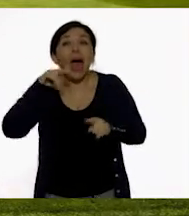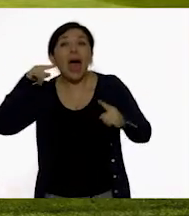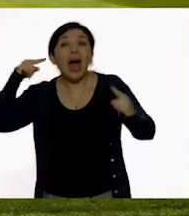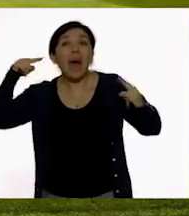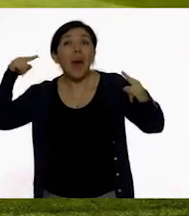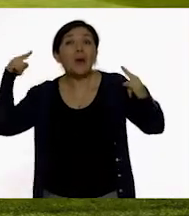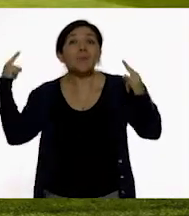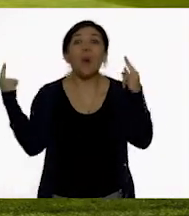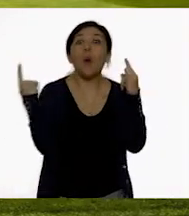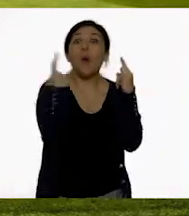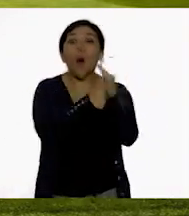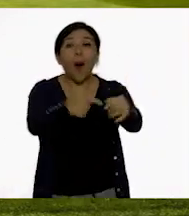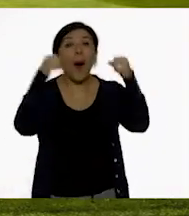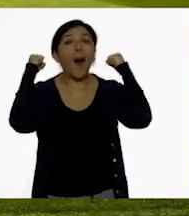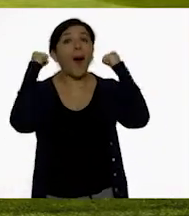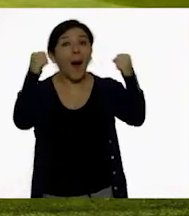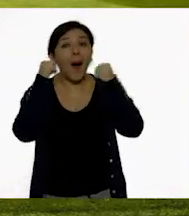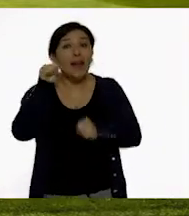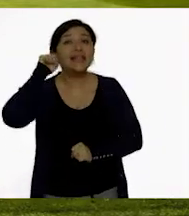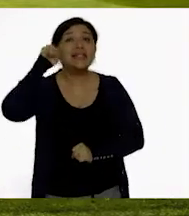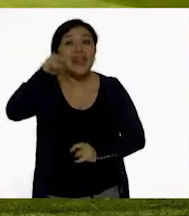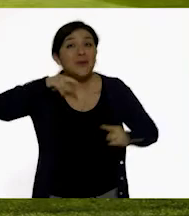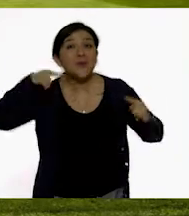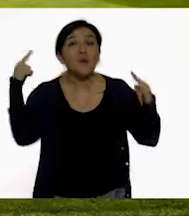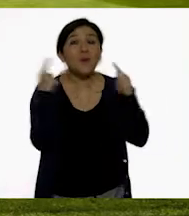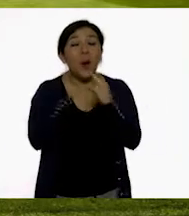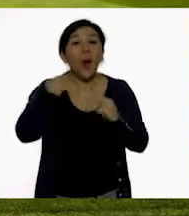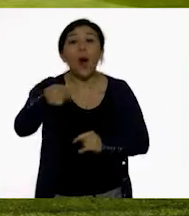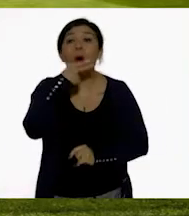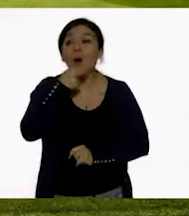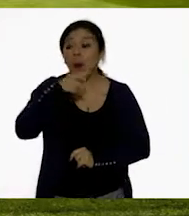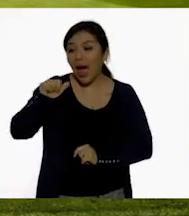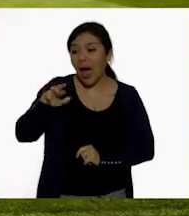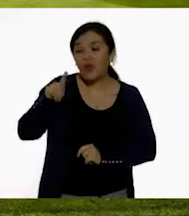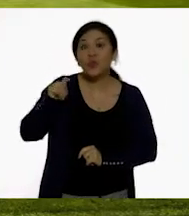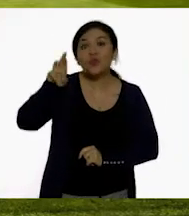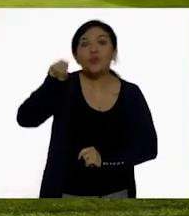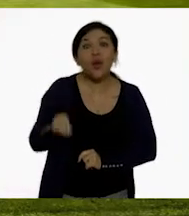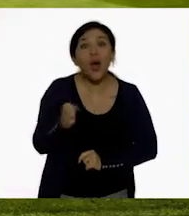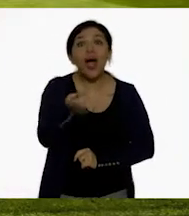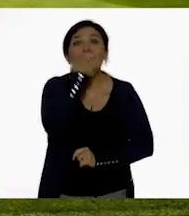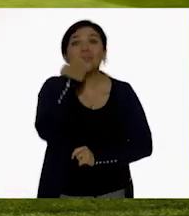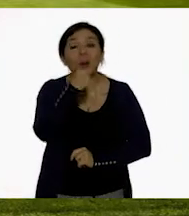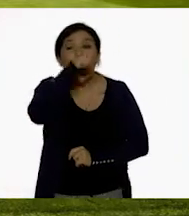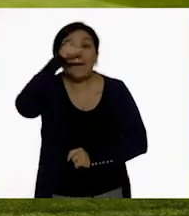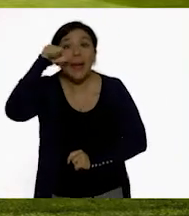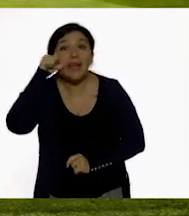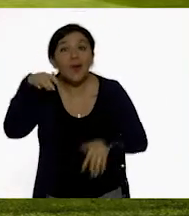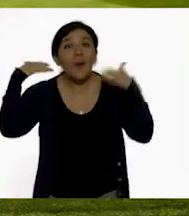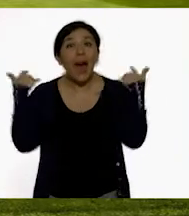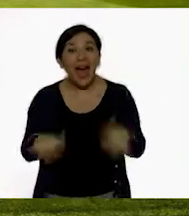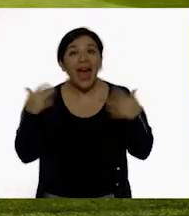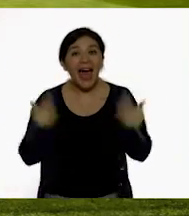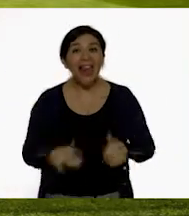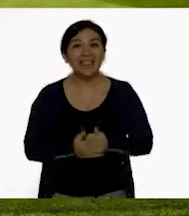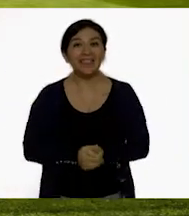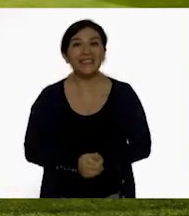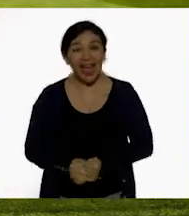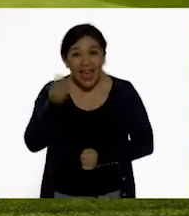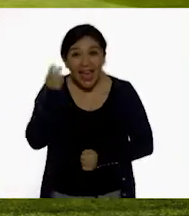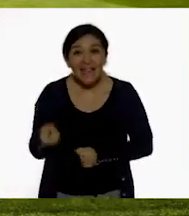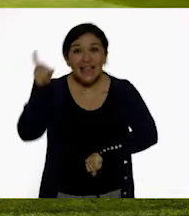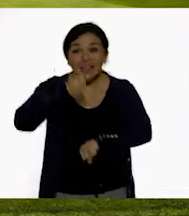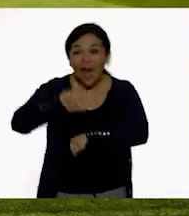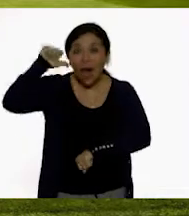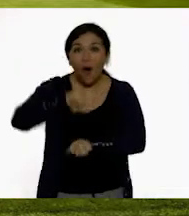¡Y gol! ¡Gol de Arturo! ¡De la escuela Benito Juárez! ¡Esto es